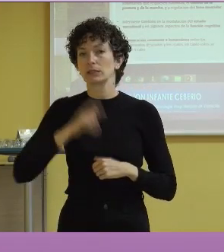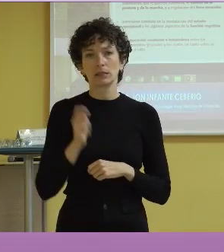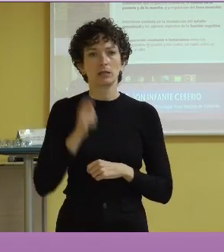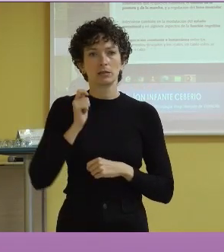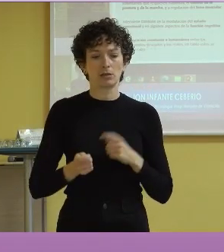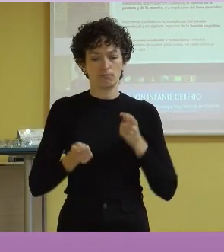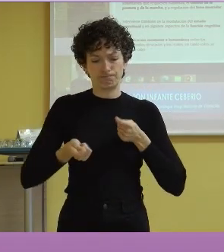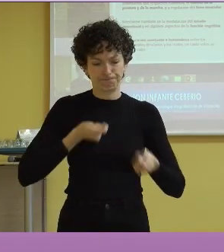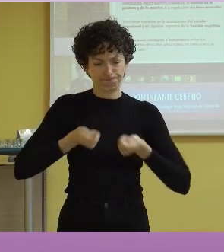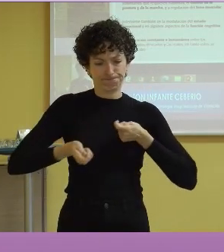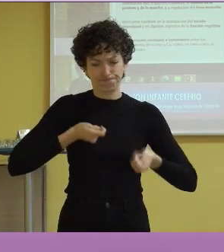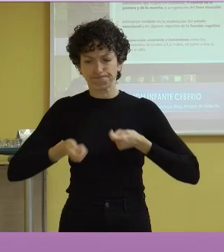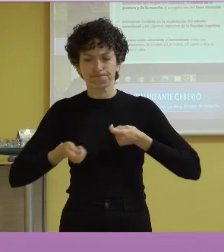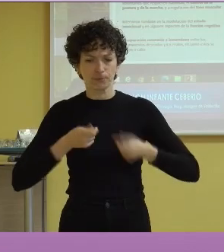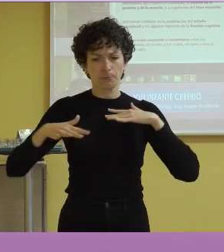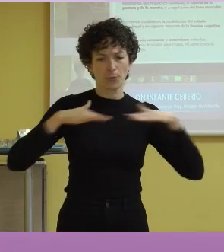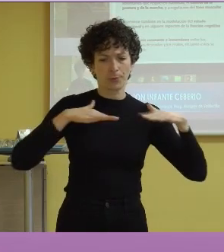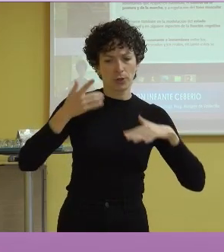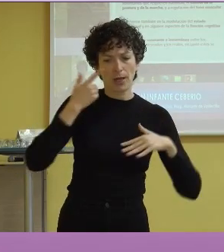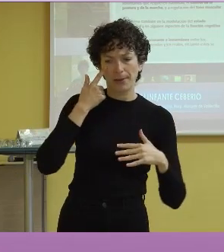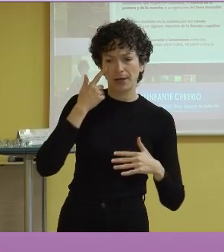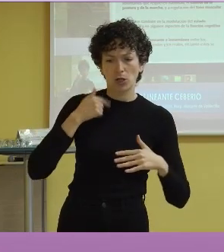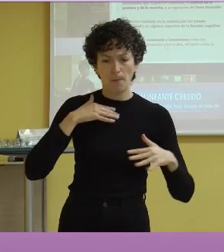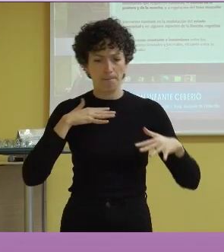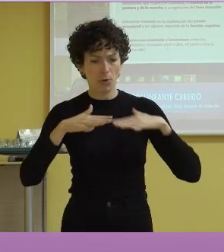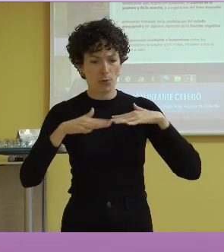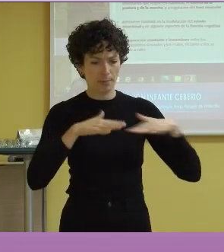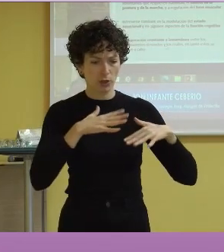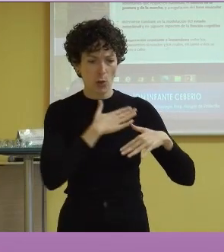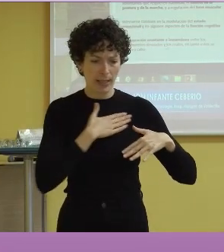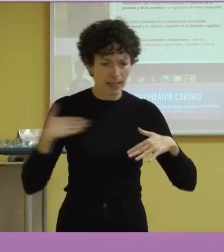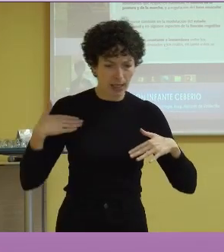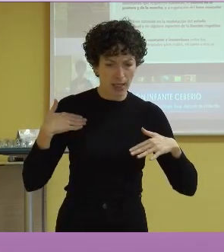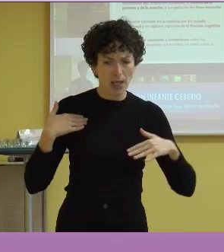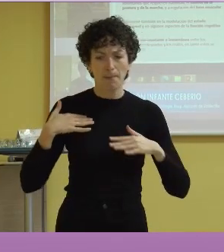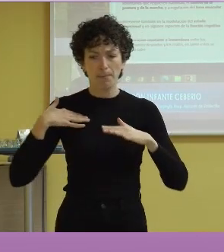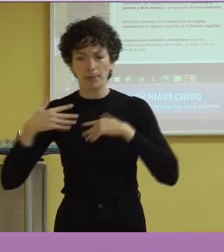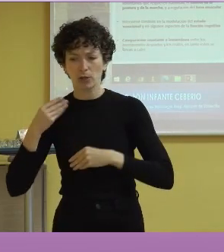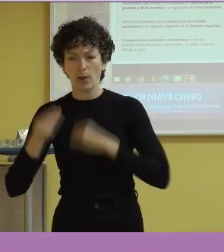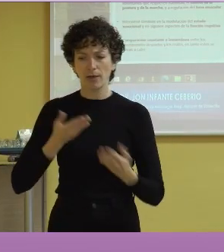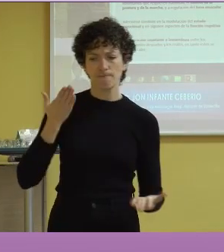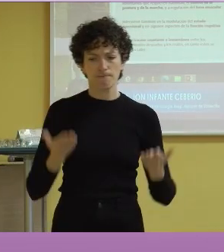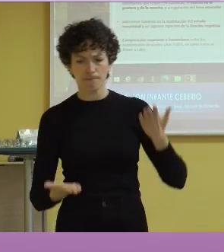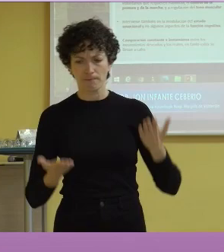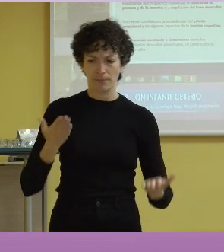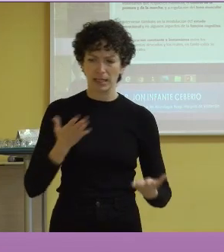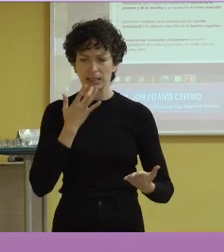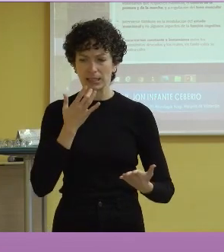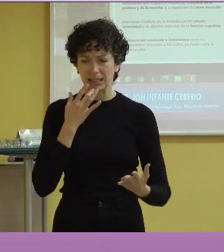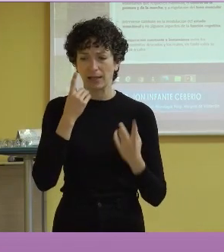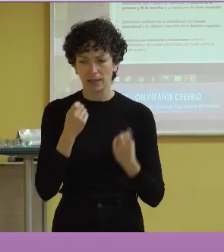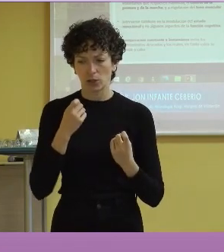continuamente los movimientos, comparando el movimiento deseado con el movimiento que se está realizando y corrigiéndolo si es